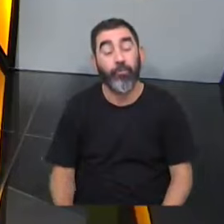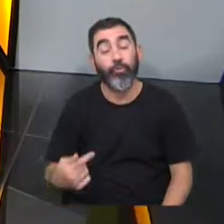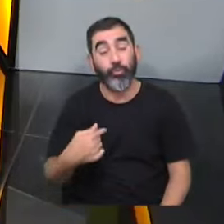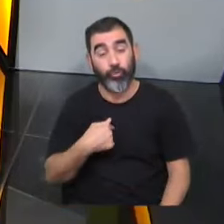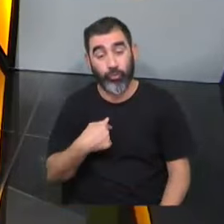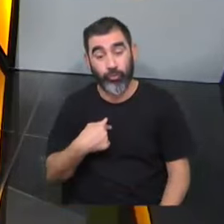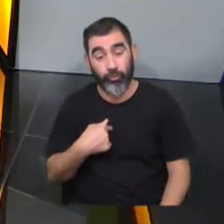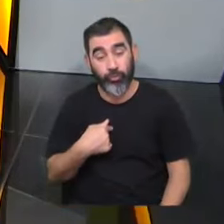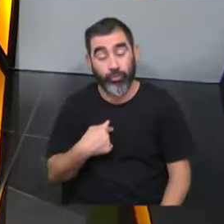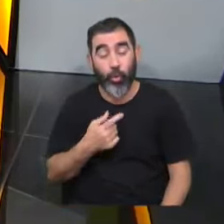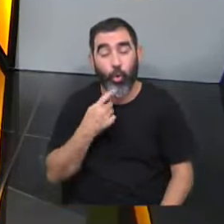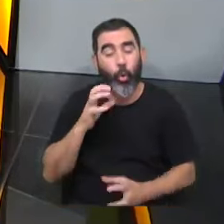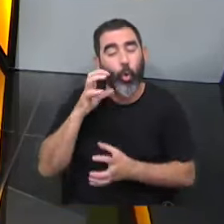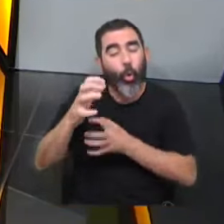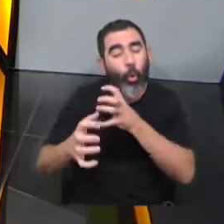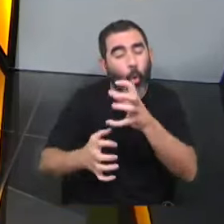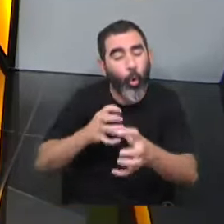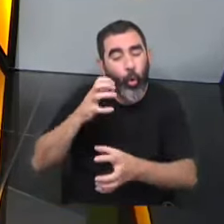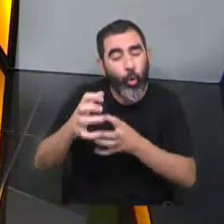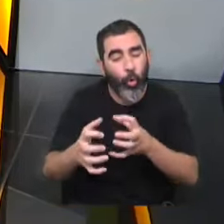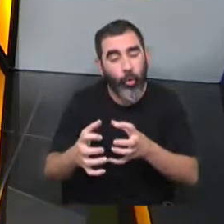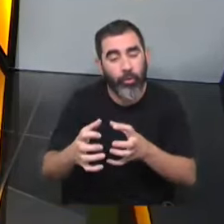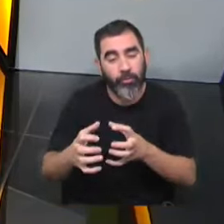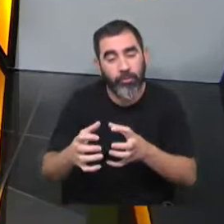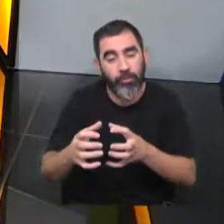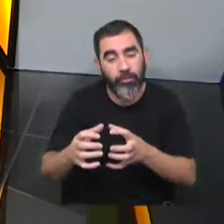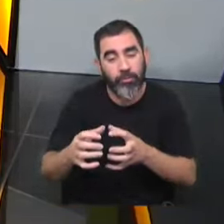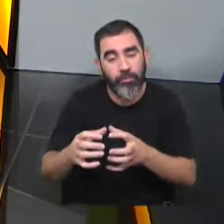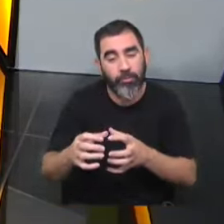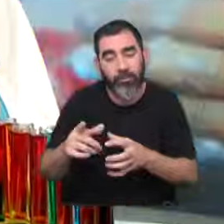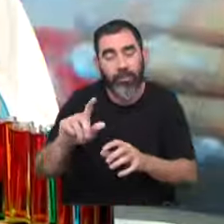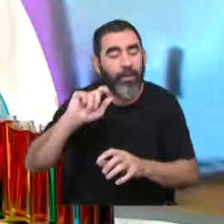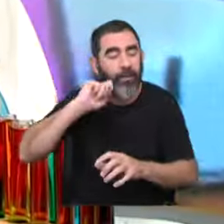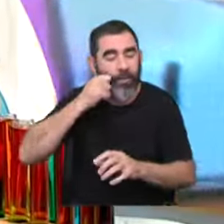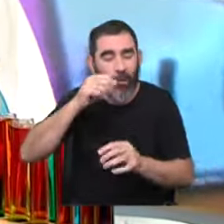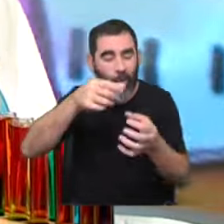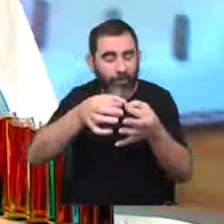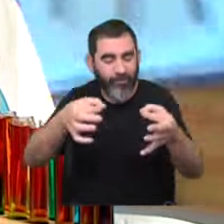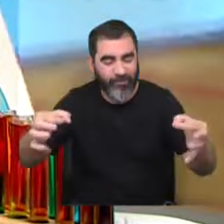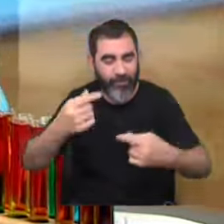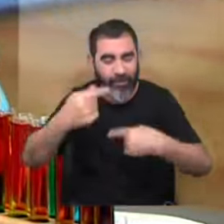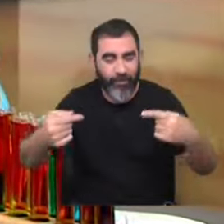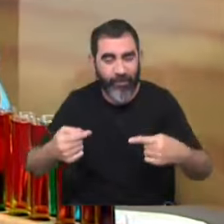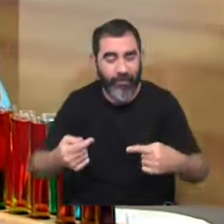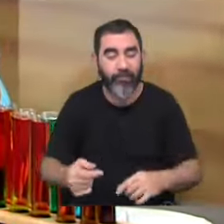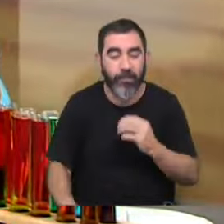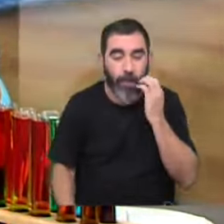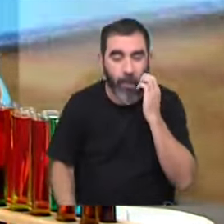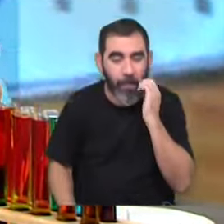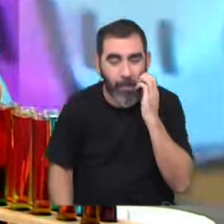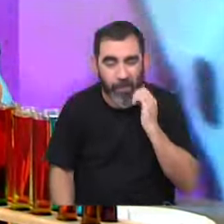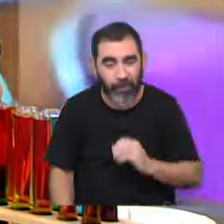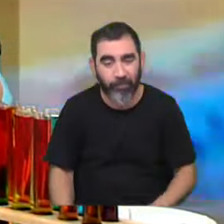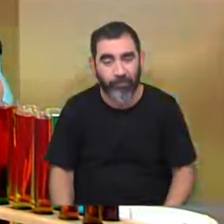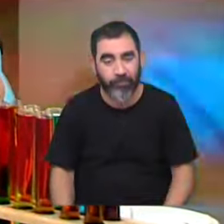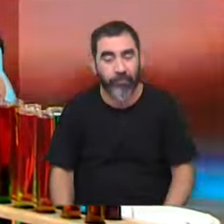poner el colorante, que en general dejamos que los peques usen las pipetas, que es algo que les encanta. Pero acá, como estamos en la